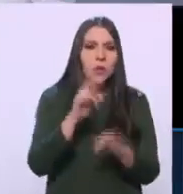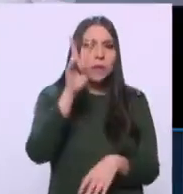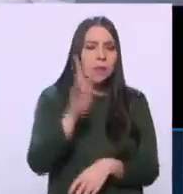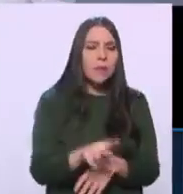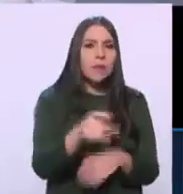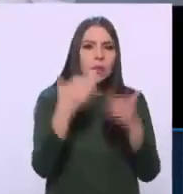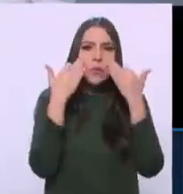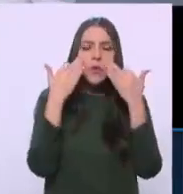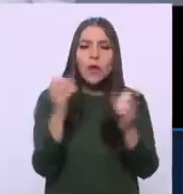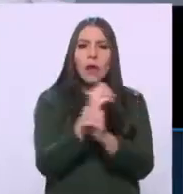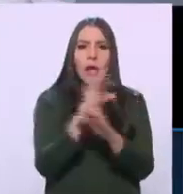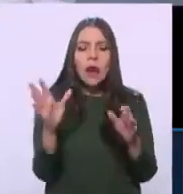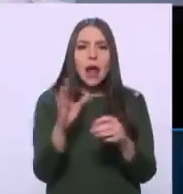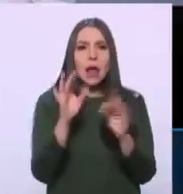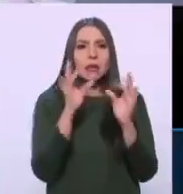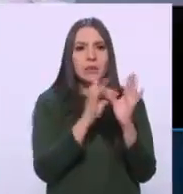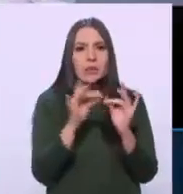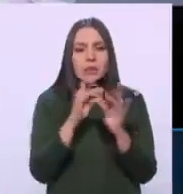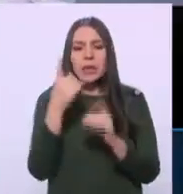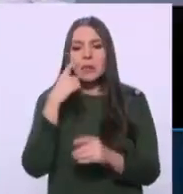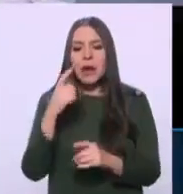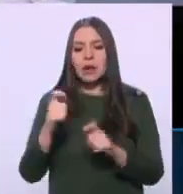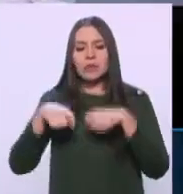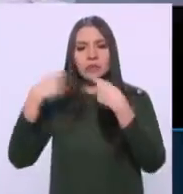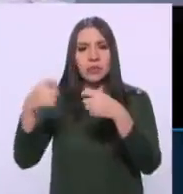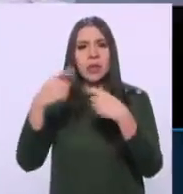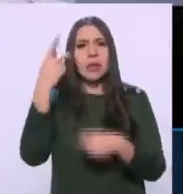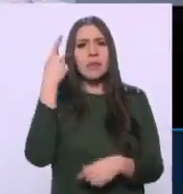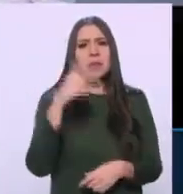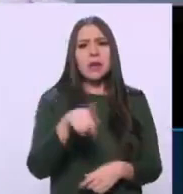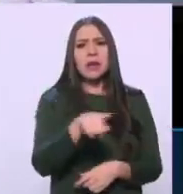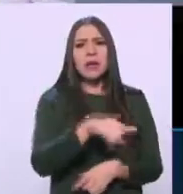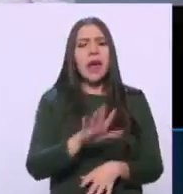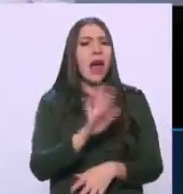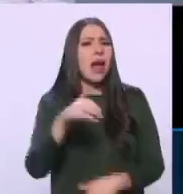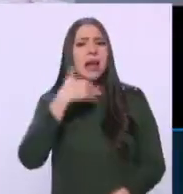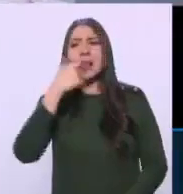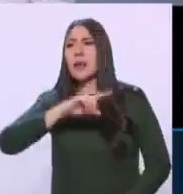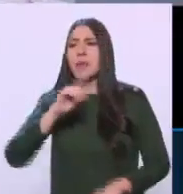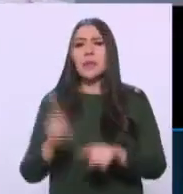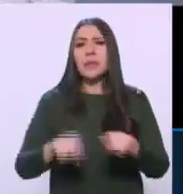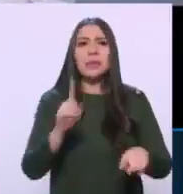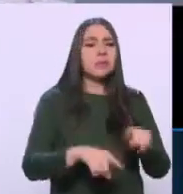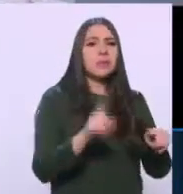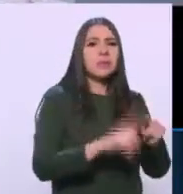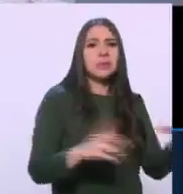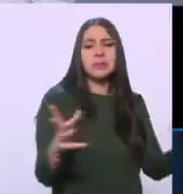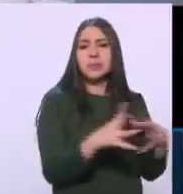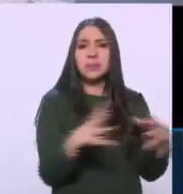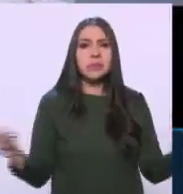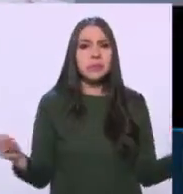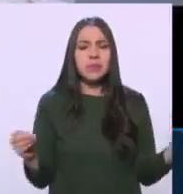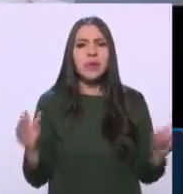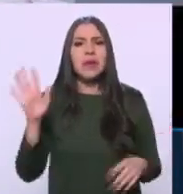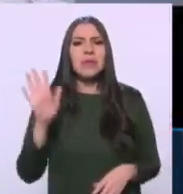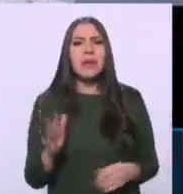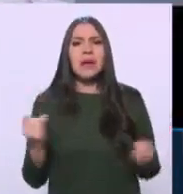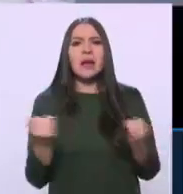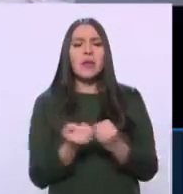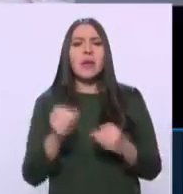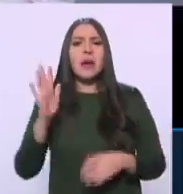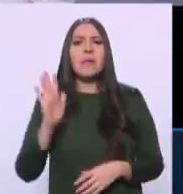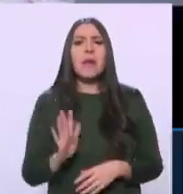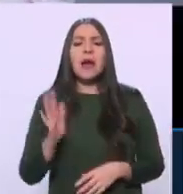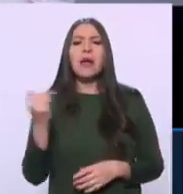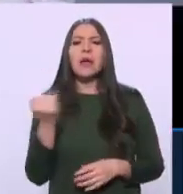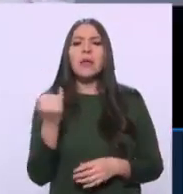los cuales se crearon. Pero tomar una medida como desaparecer los fideicomisos es como tomar una medida con machete en